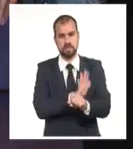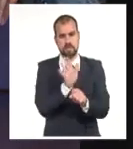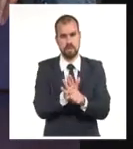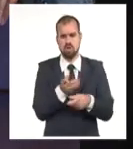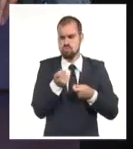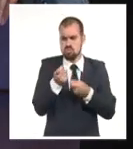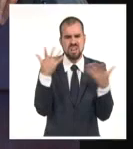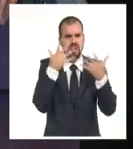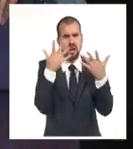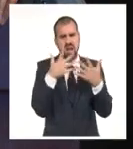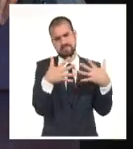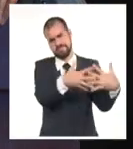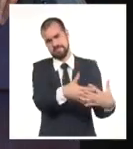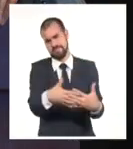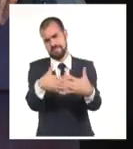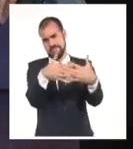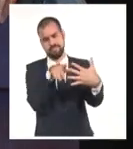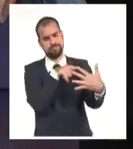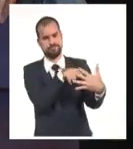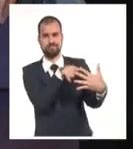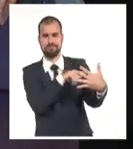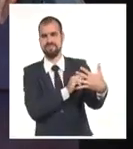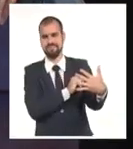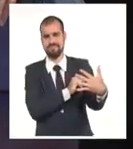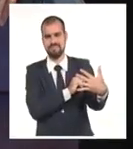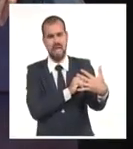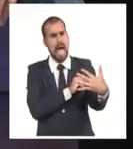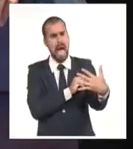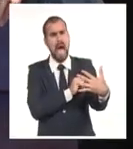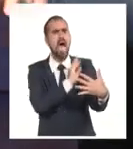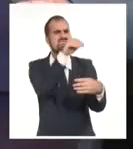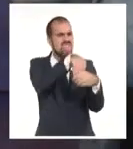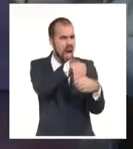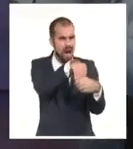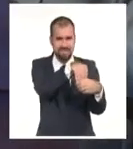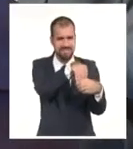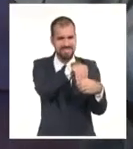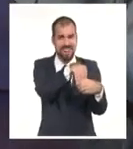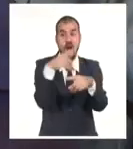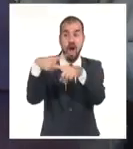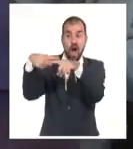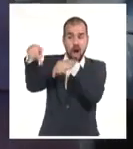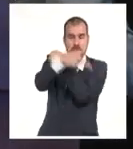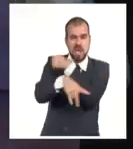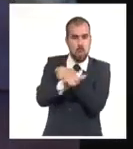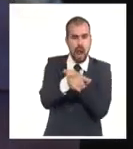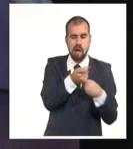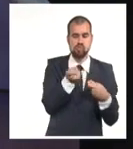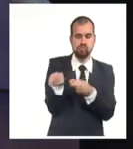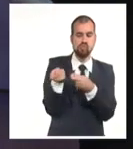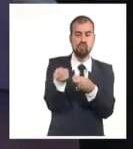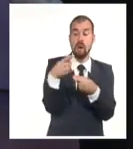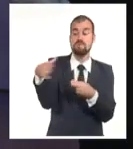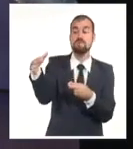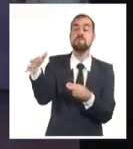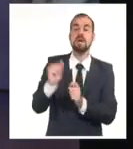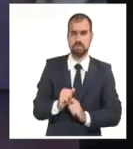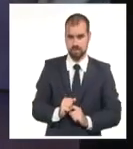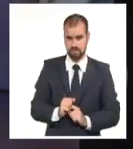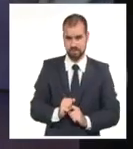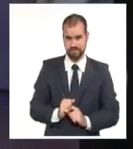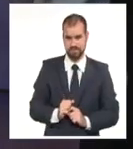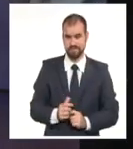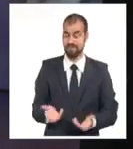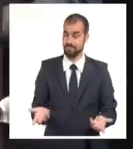imperialismo. Y le está echando leña al fuego, pero fuera de sus estufas, en las estufas de los otros, y está utilizando como traspatio a los